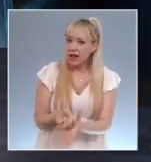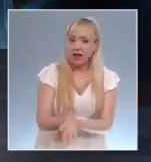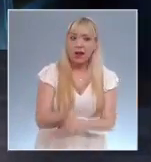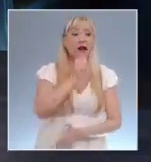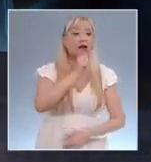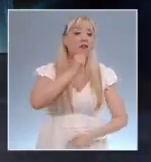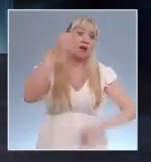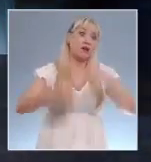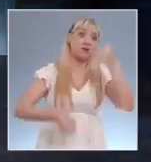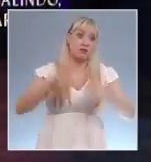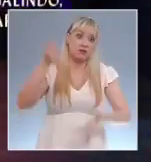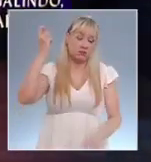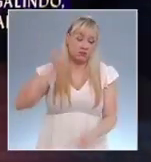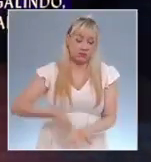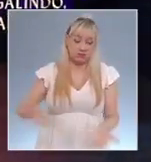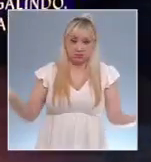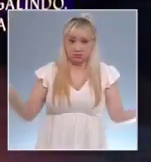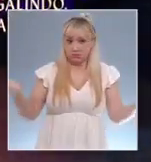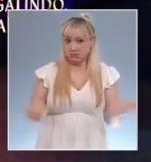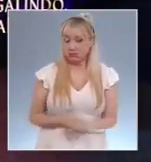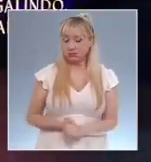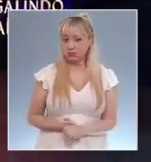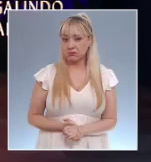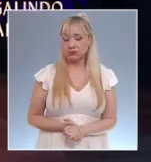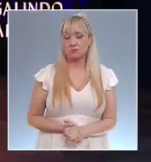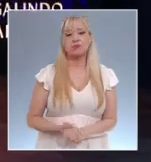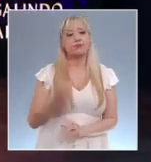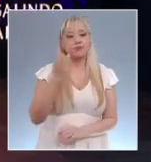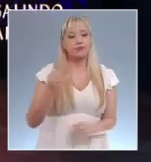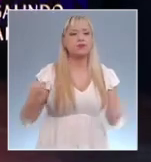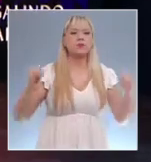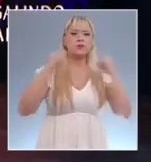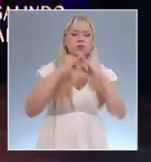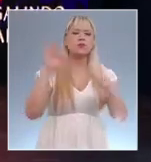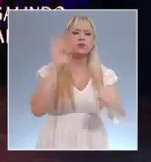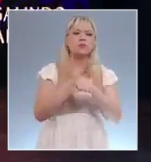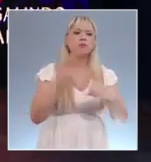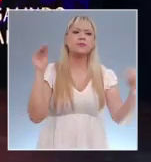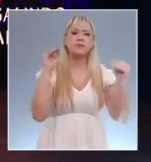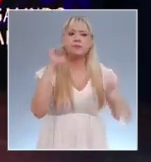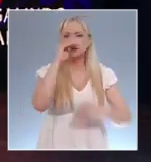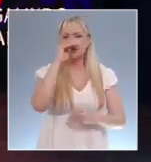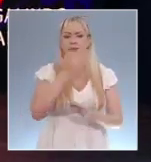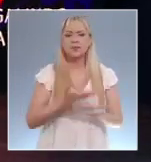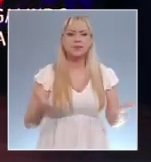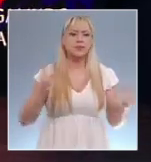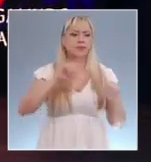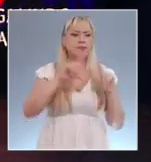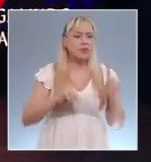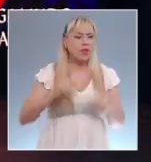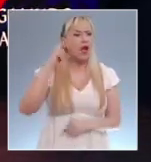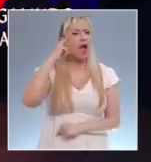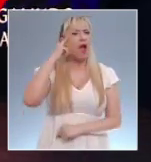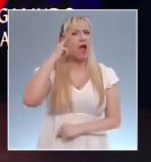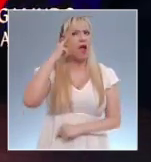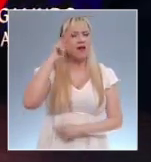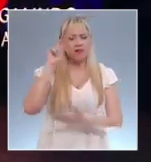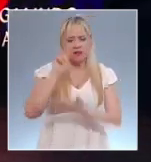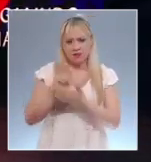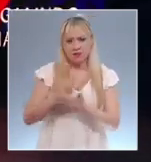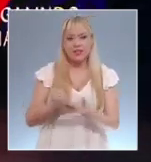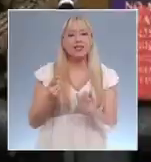Y justamente la Defensoría Pública Federal se presentó una novela que aborda la vida de Hermila Galindo, feminista y revolucionaria.